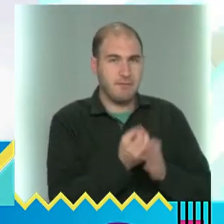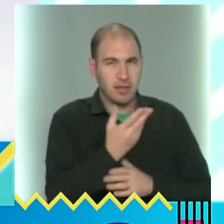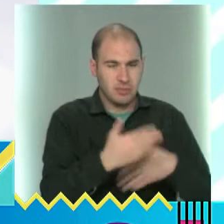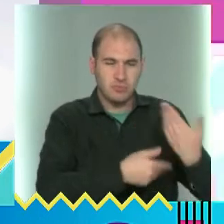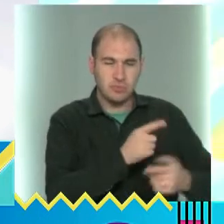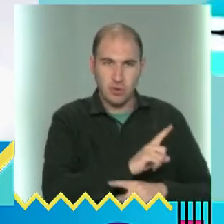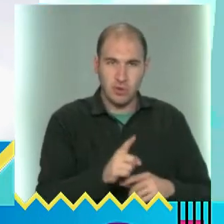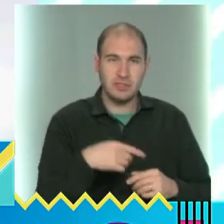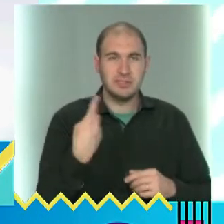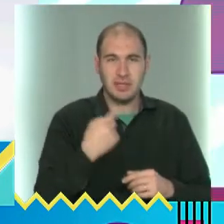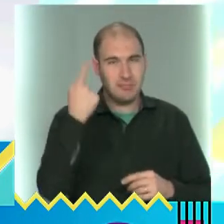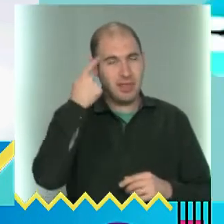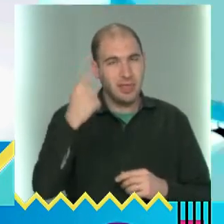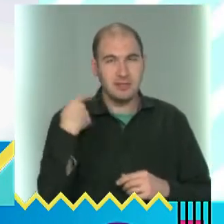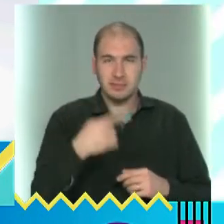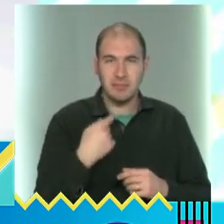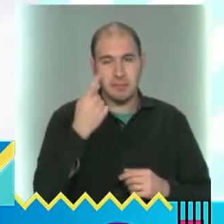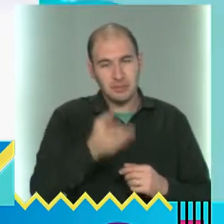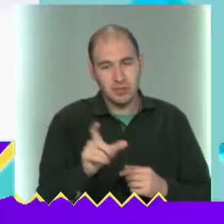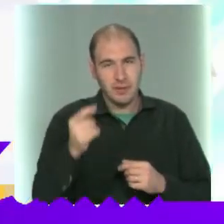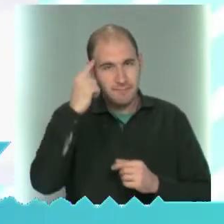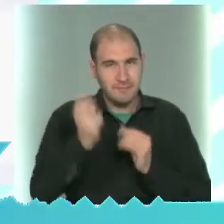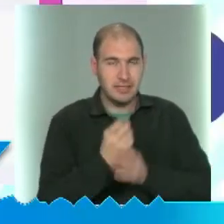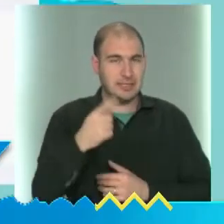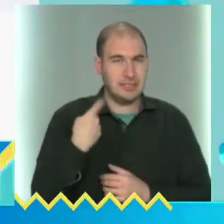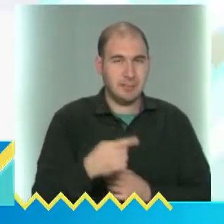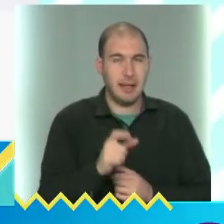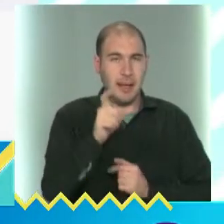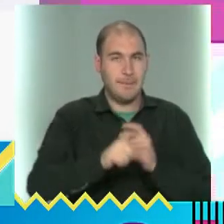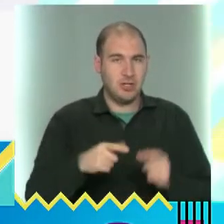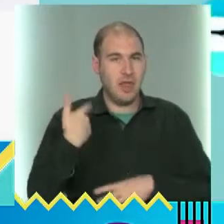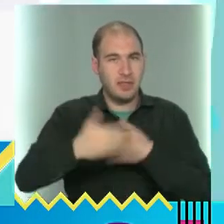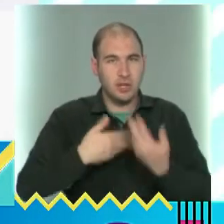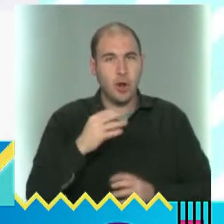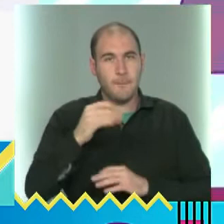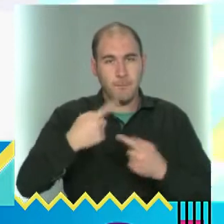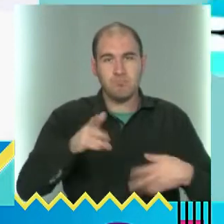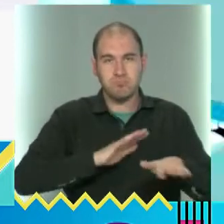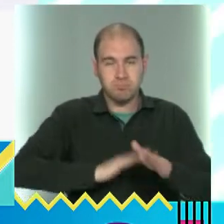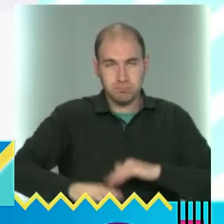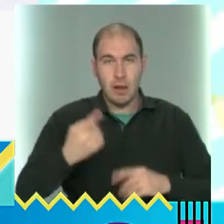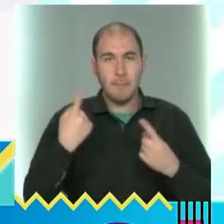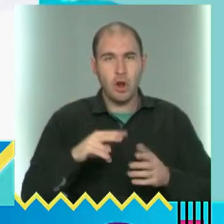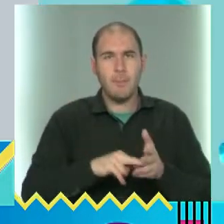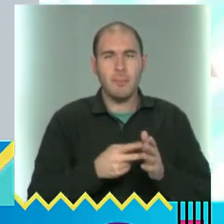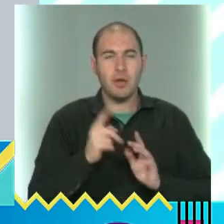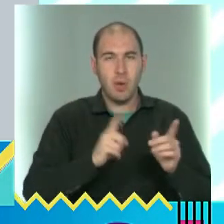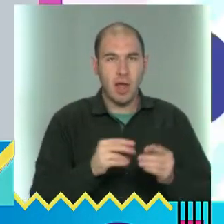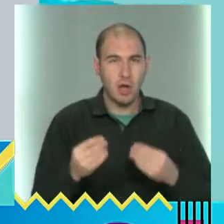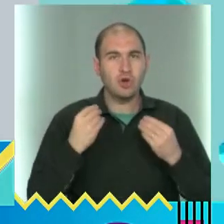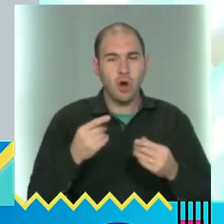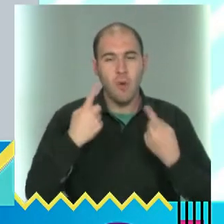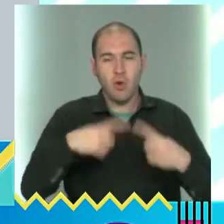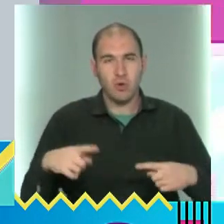tener. Siempre hay ideas, siempre hay inventores, siempre hay personas que van a desarrollar muchos productos. El gran problema que tenemos es cómo llevar